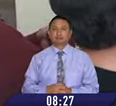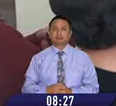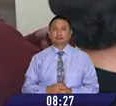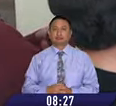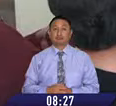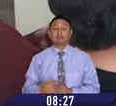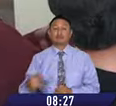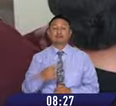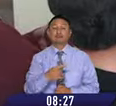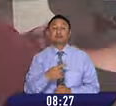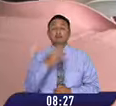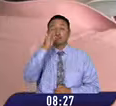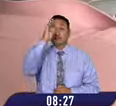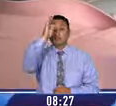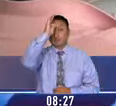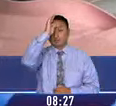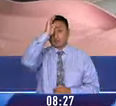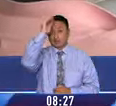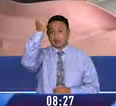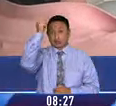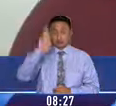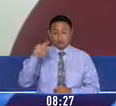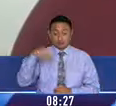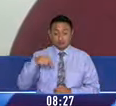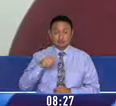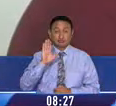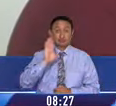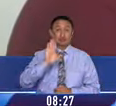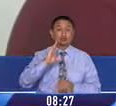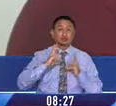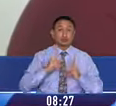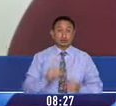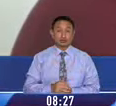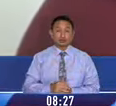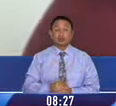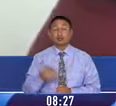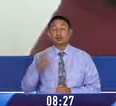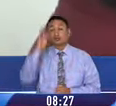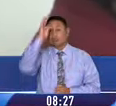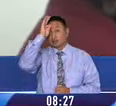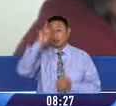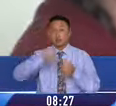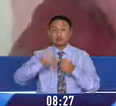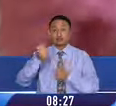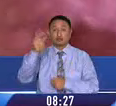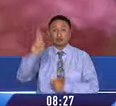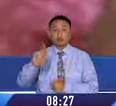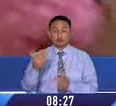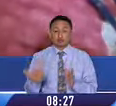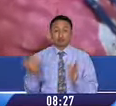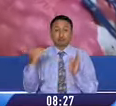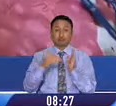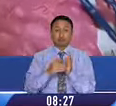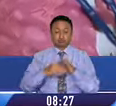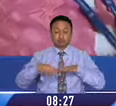HQ Sur por tu salud es el proyecto del Hospital del IES Quito Sur, con el cual se reactivan actividades